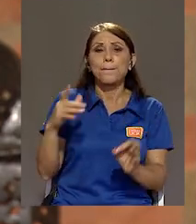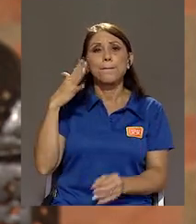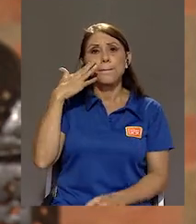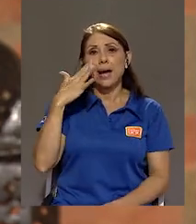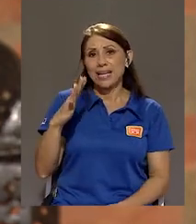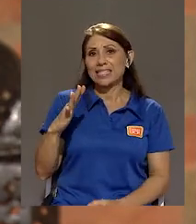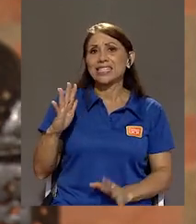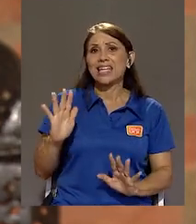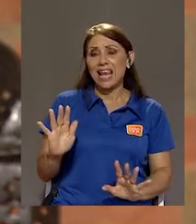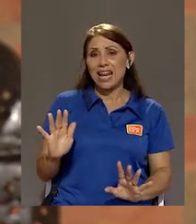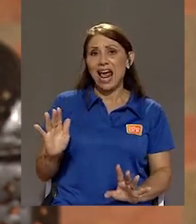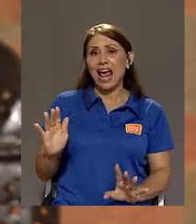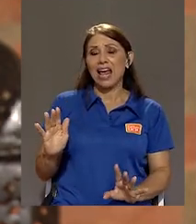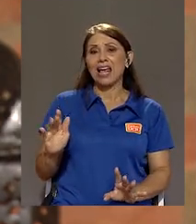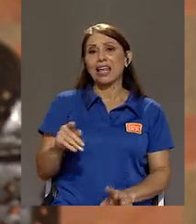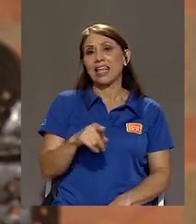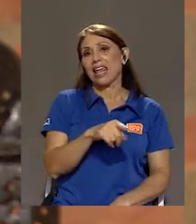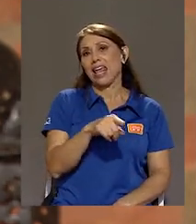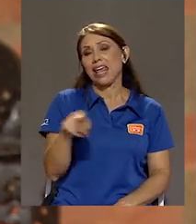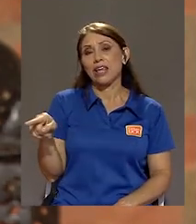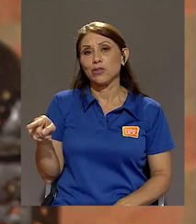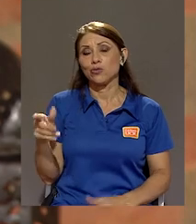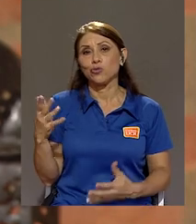que están ladrándole